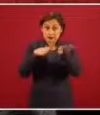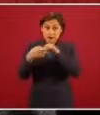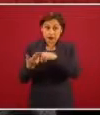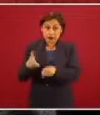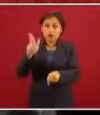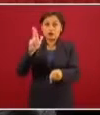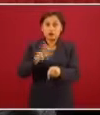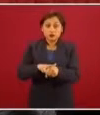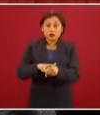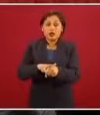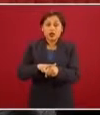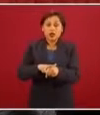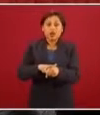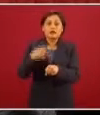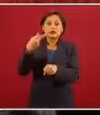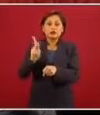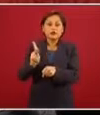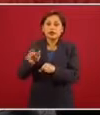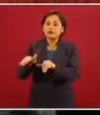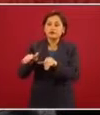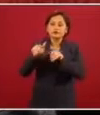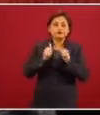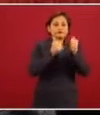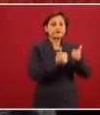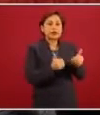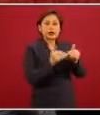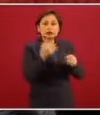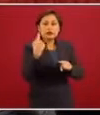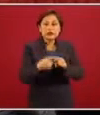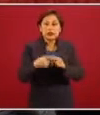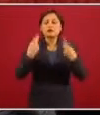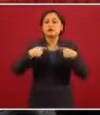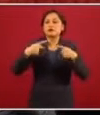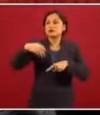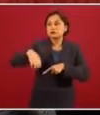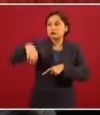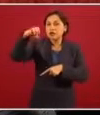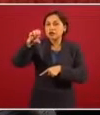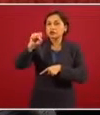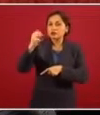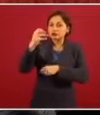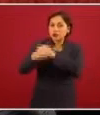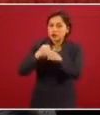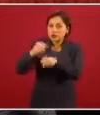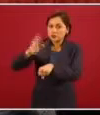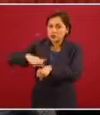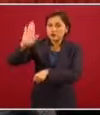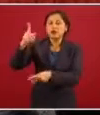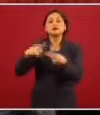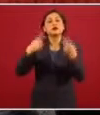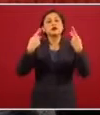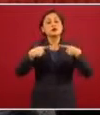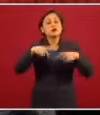en personas mayores de 60 años, mujeres embarazadas o quienes padecen las enfermedades crónicas múltiples